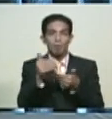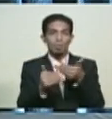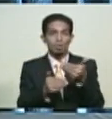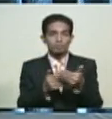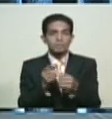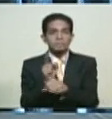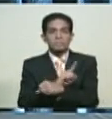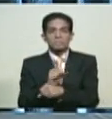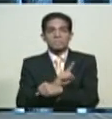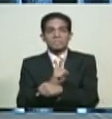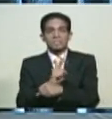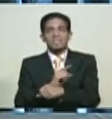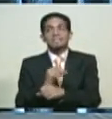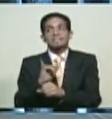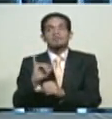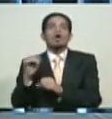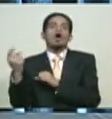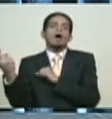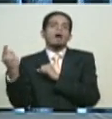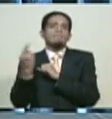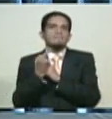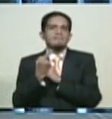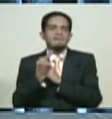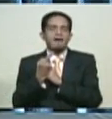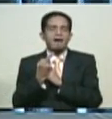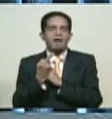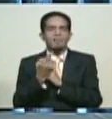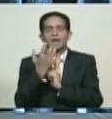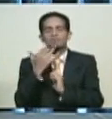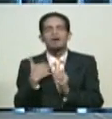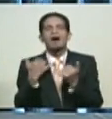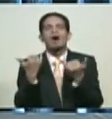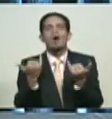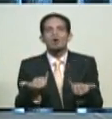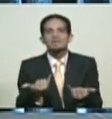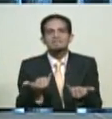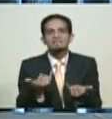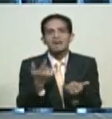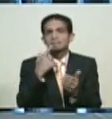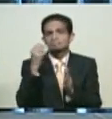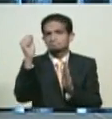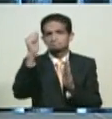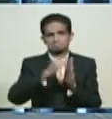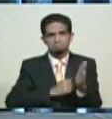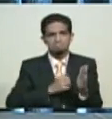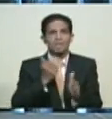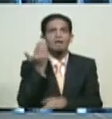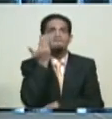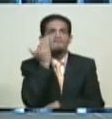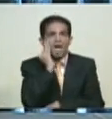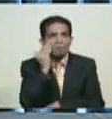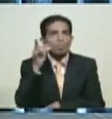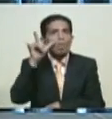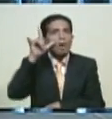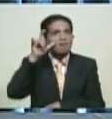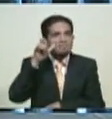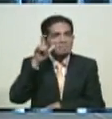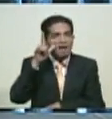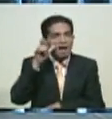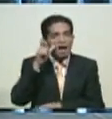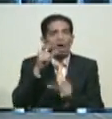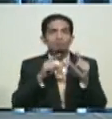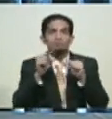y obligada y no estoy en el mundo del facebook del instagram del twitter no está en nada